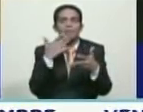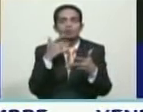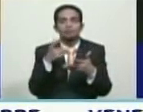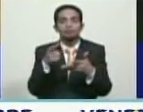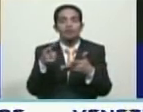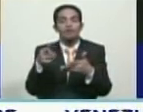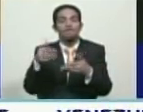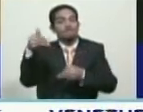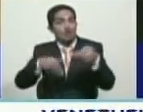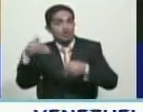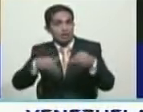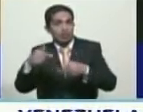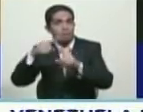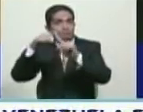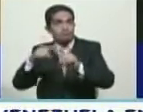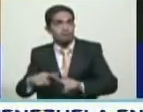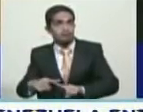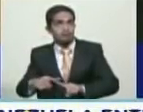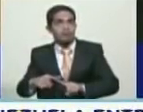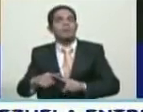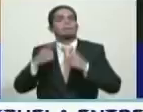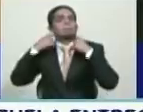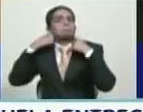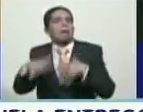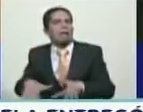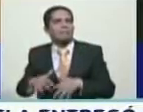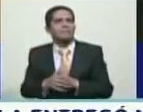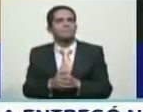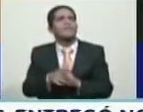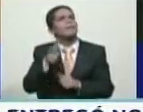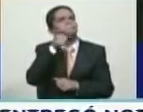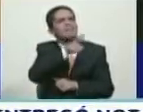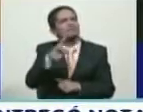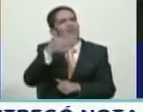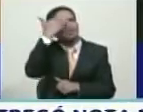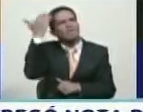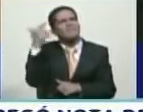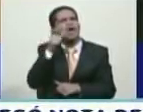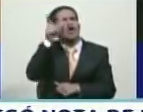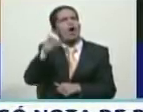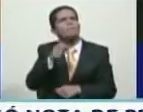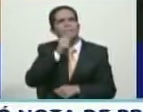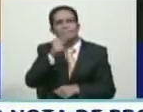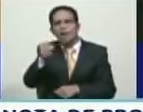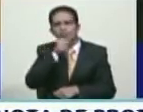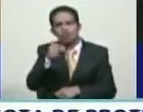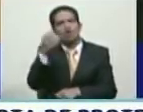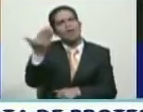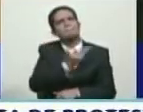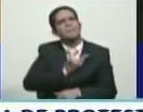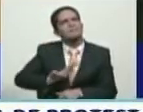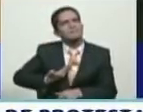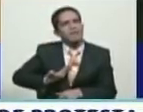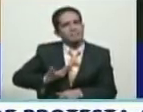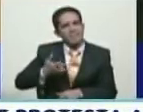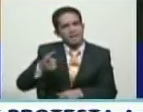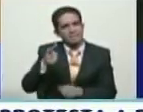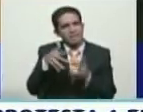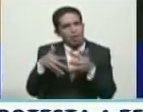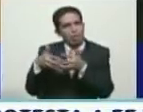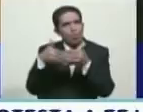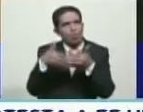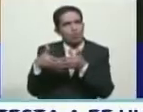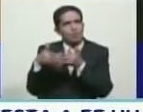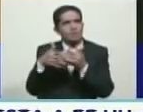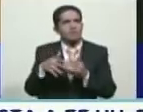perdemos algo. Las personas olvidan que en aquel momento un periodista preguntó al presidente Trump,